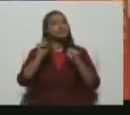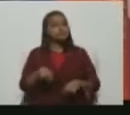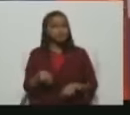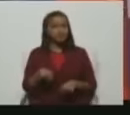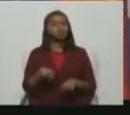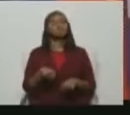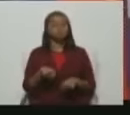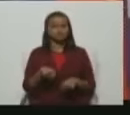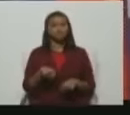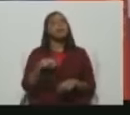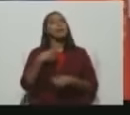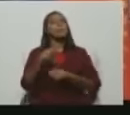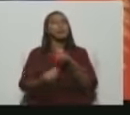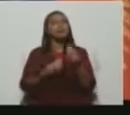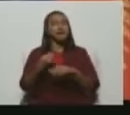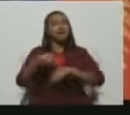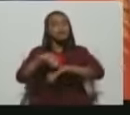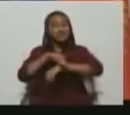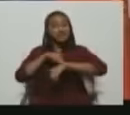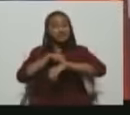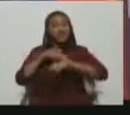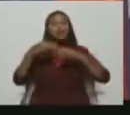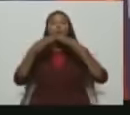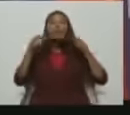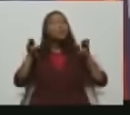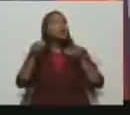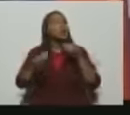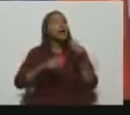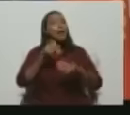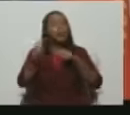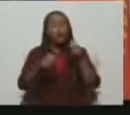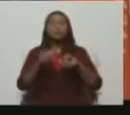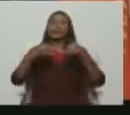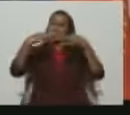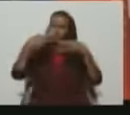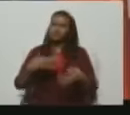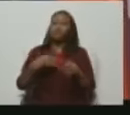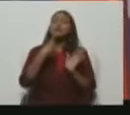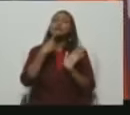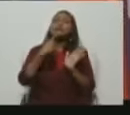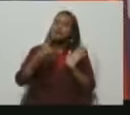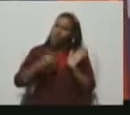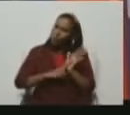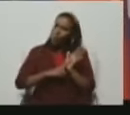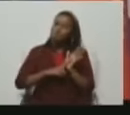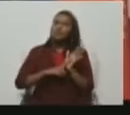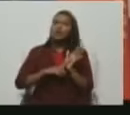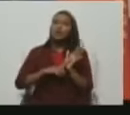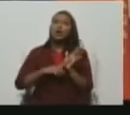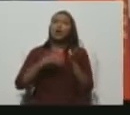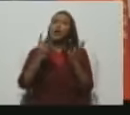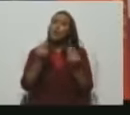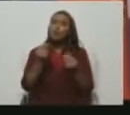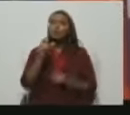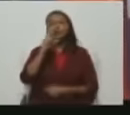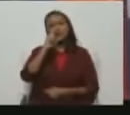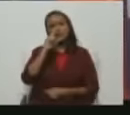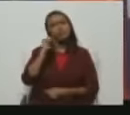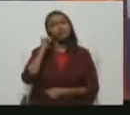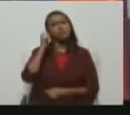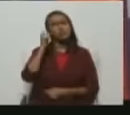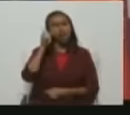aporta el Ministerio Público para que eso se consolide por muchísimos años más, por